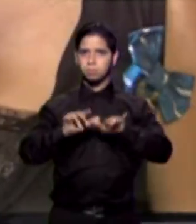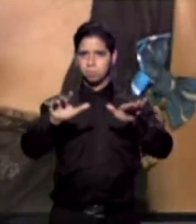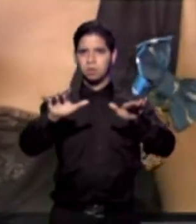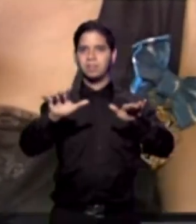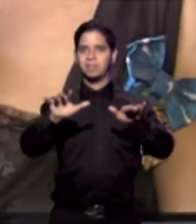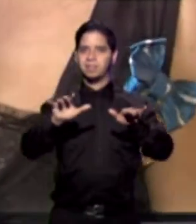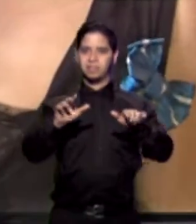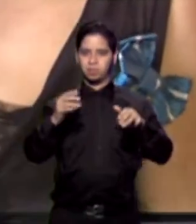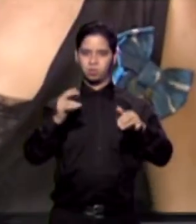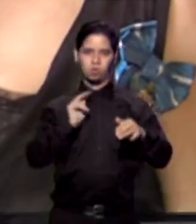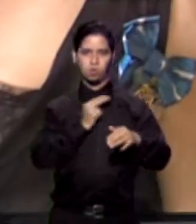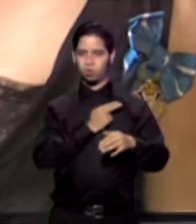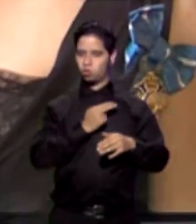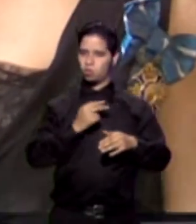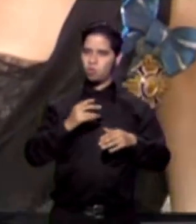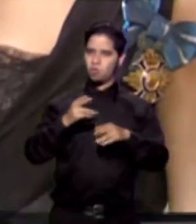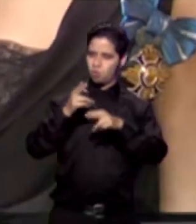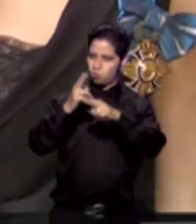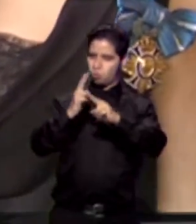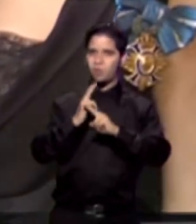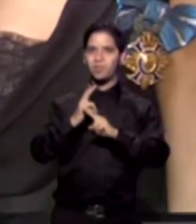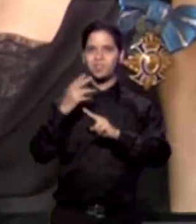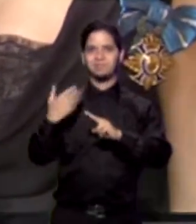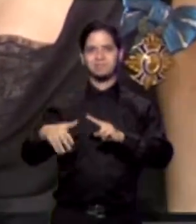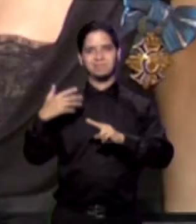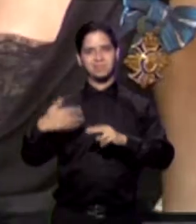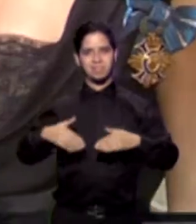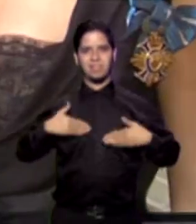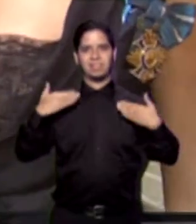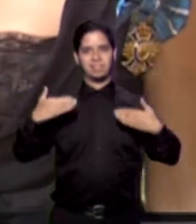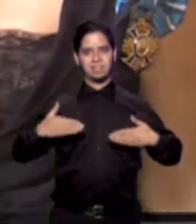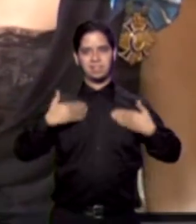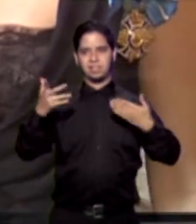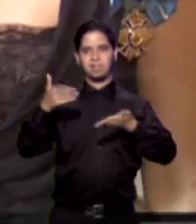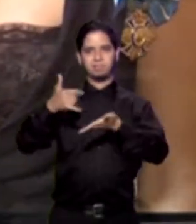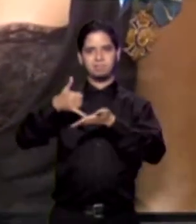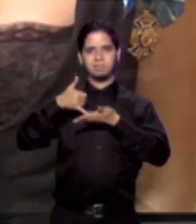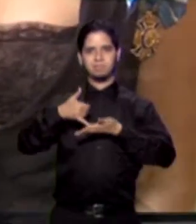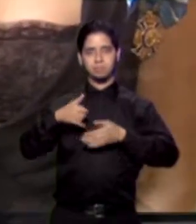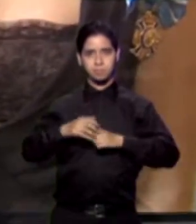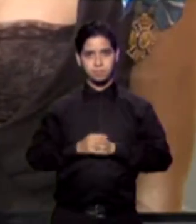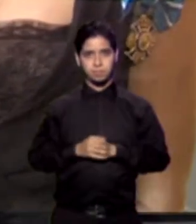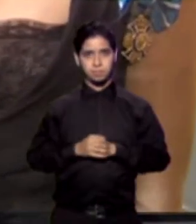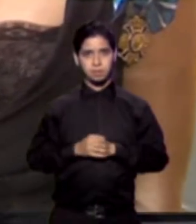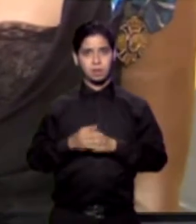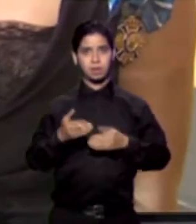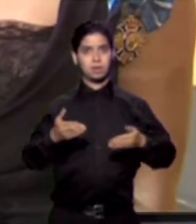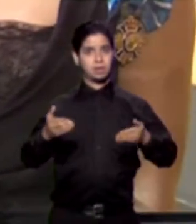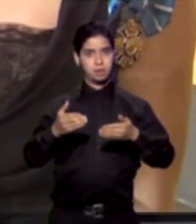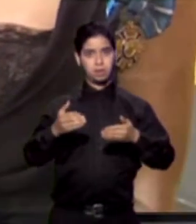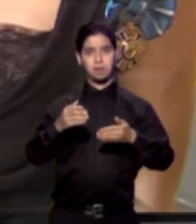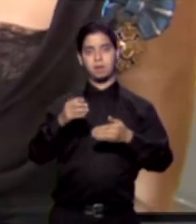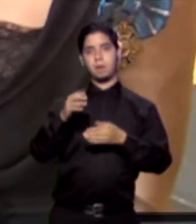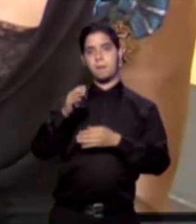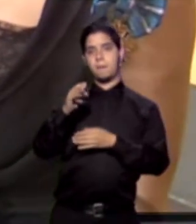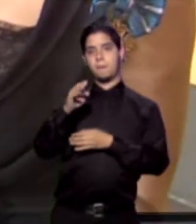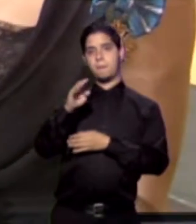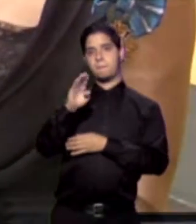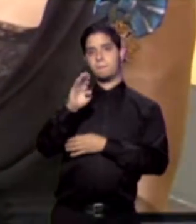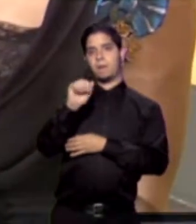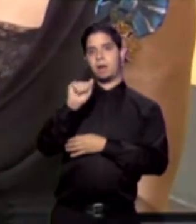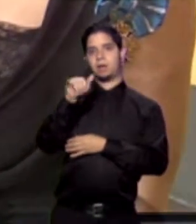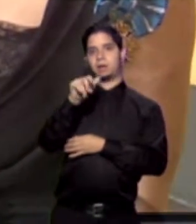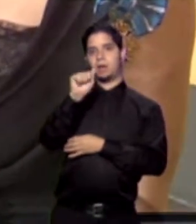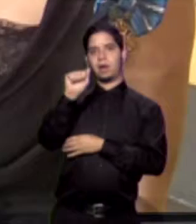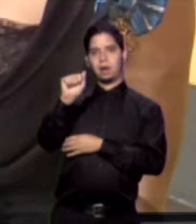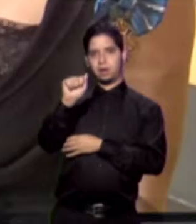este reconocimiento. Por eso nos encontramos en Bayahá, en donde se encuentra la sede de la Real Academia de la Lengua Española en Puerto